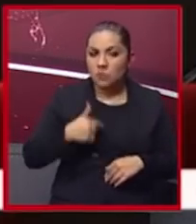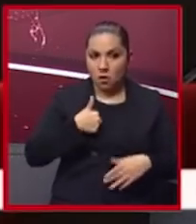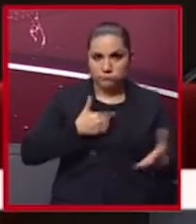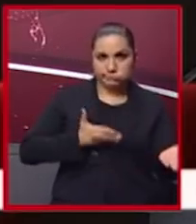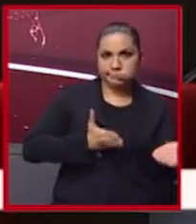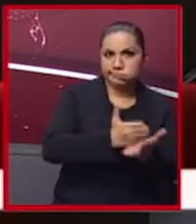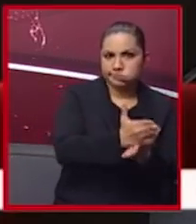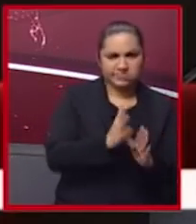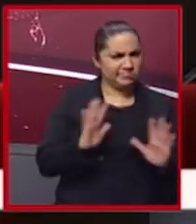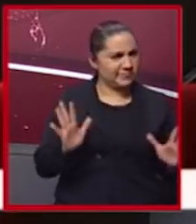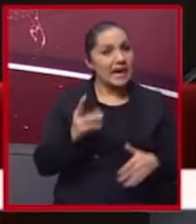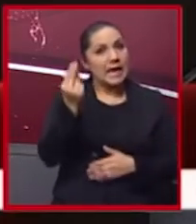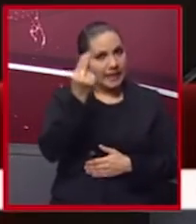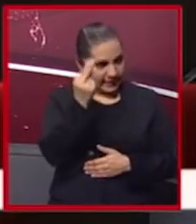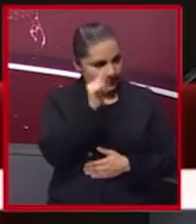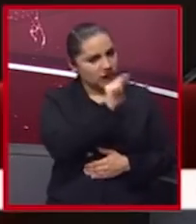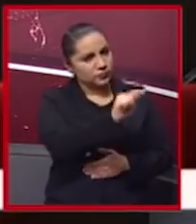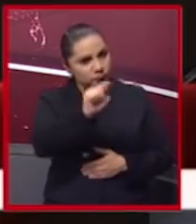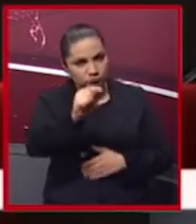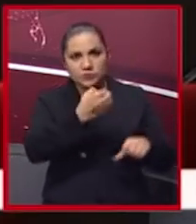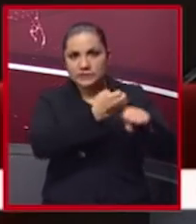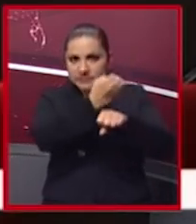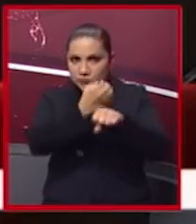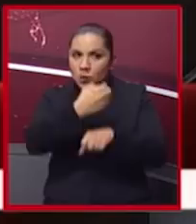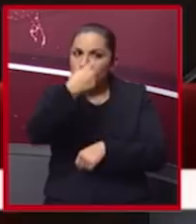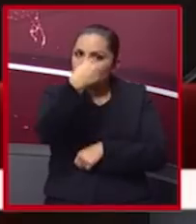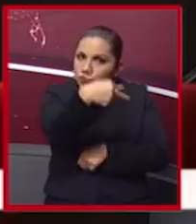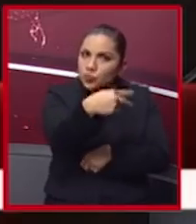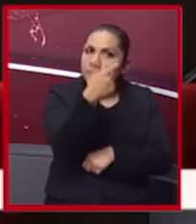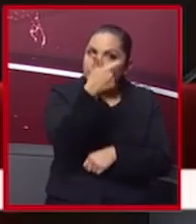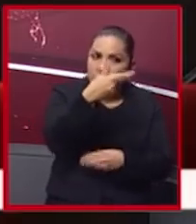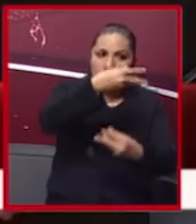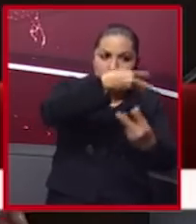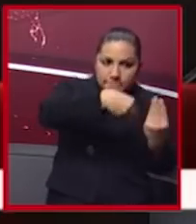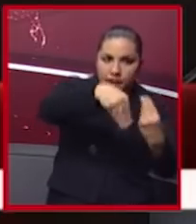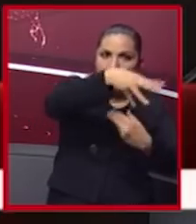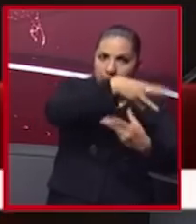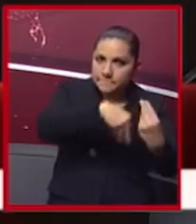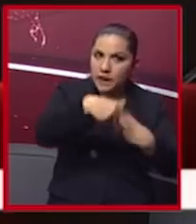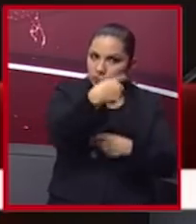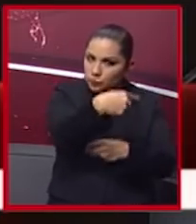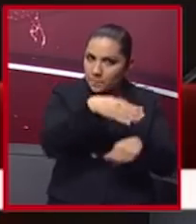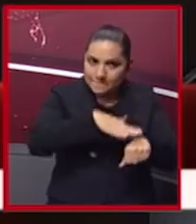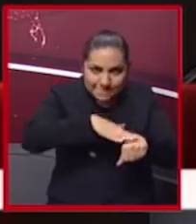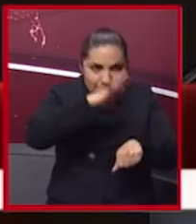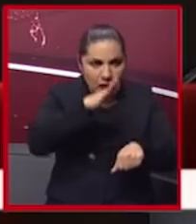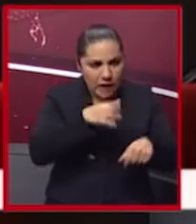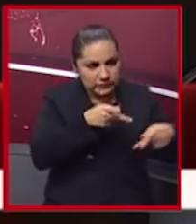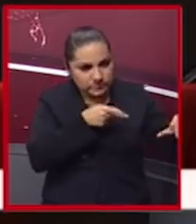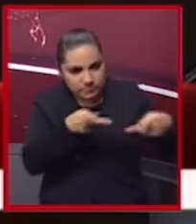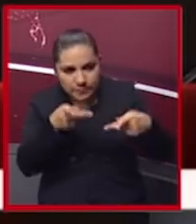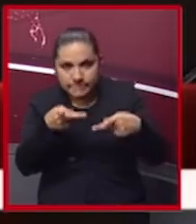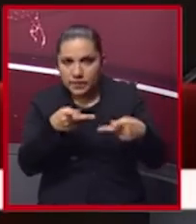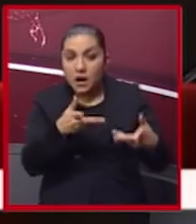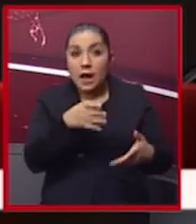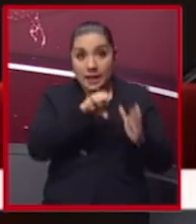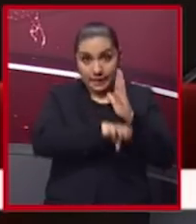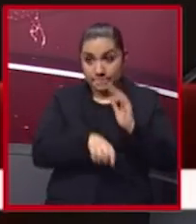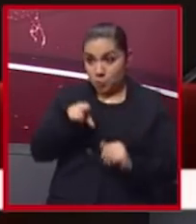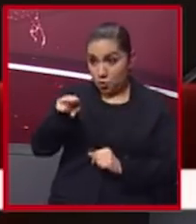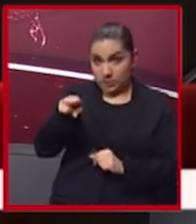sus finanzas. El diputado hablaba en particular de Jalisco. En Jalisco ya no hay ni siquiera impuesto sobre la